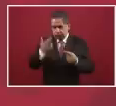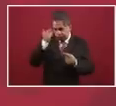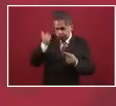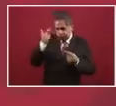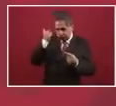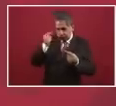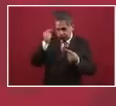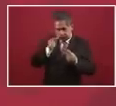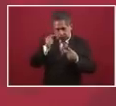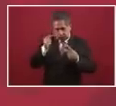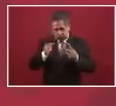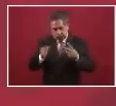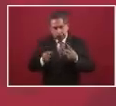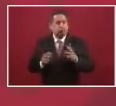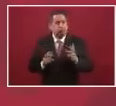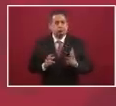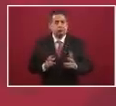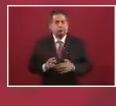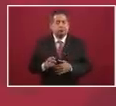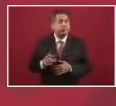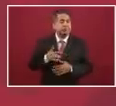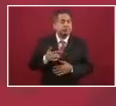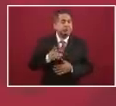plantearon, yo lo planteé,